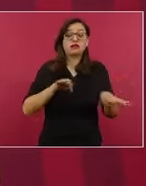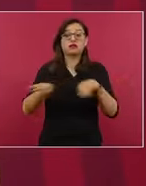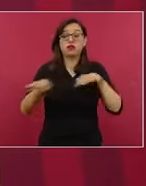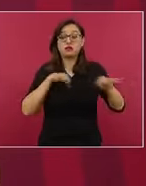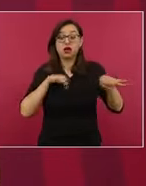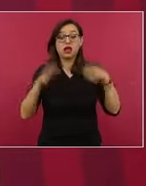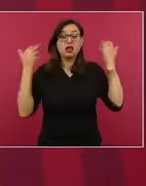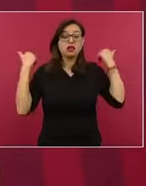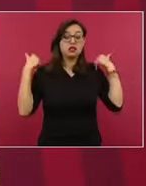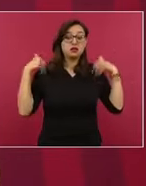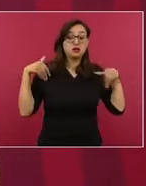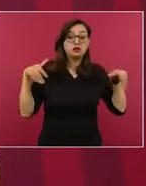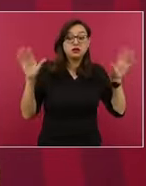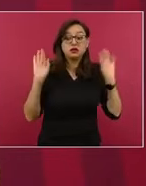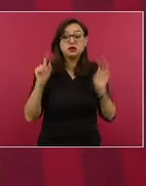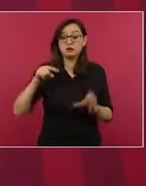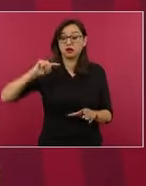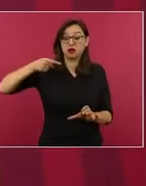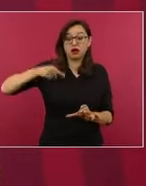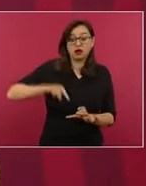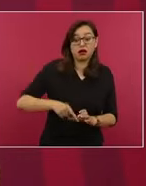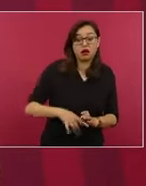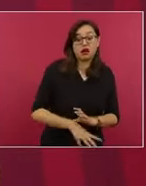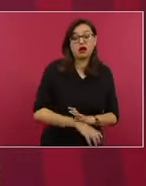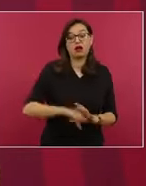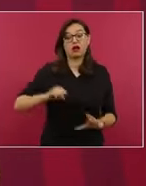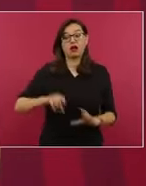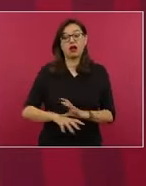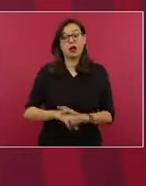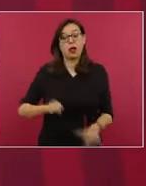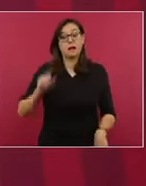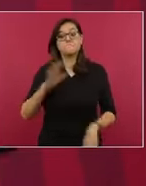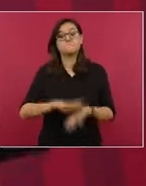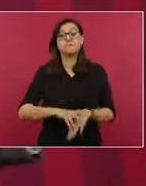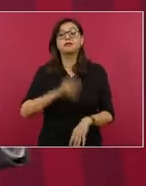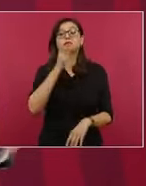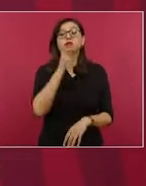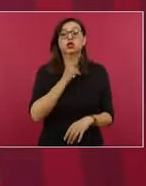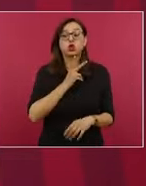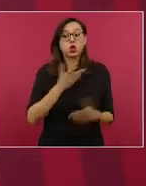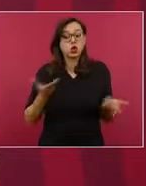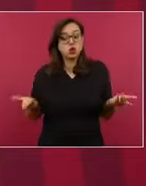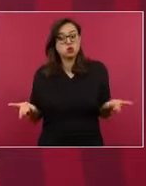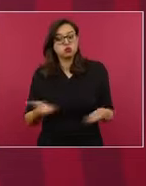petróleo y se iba a tener una utilidad compartida,